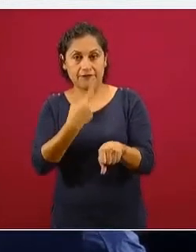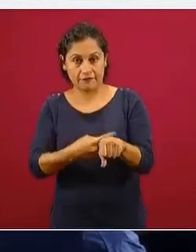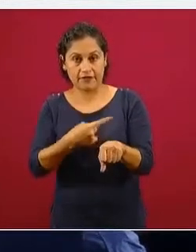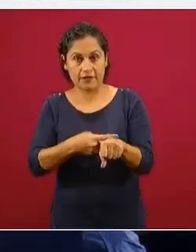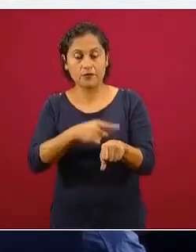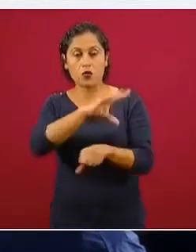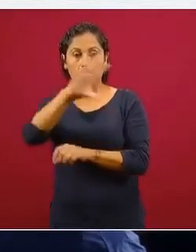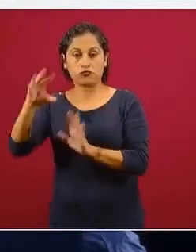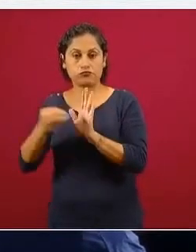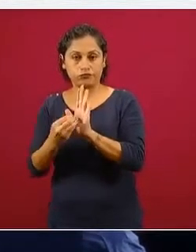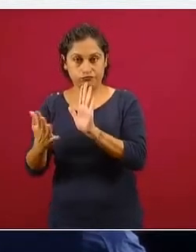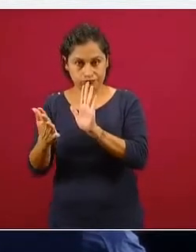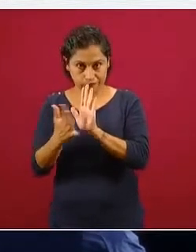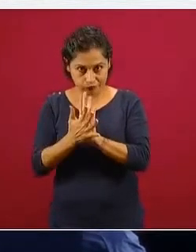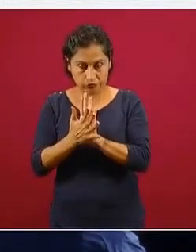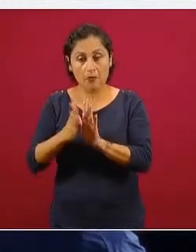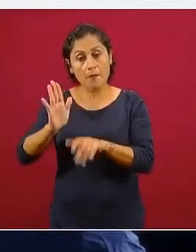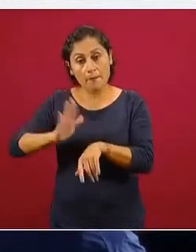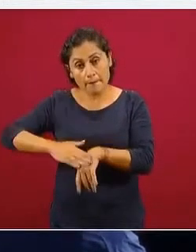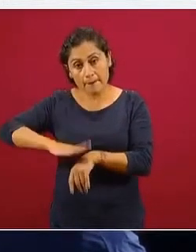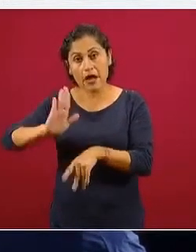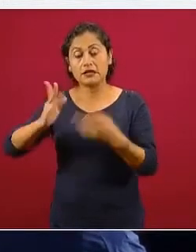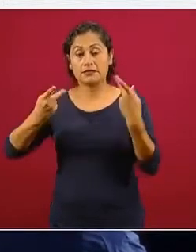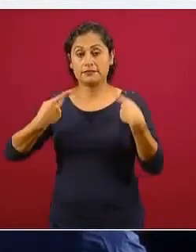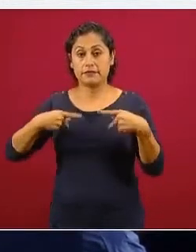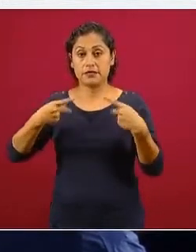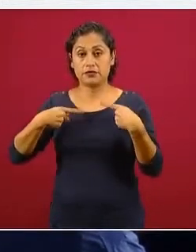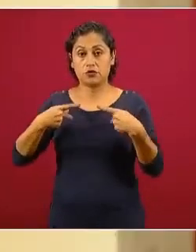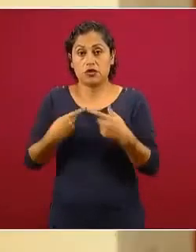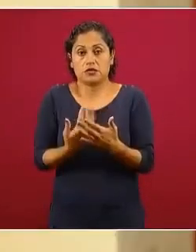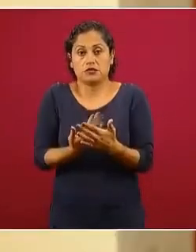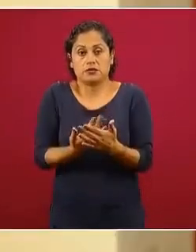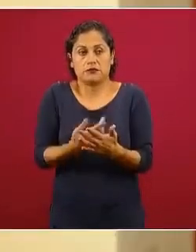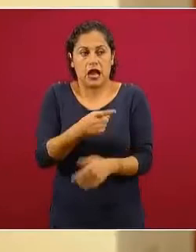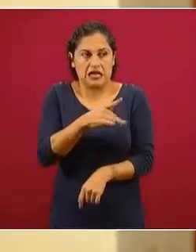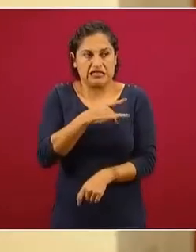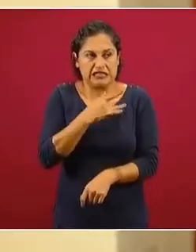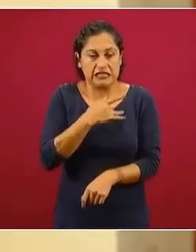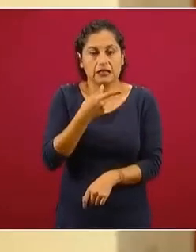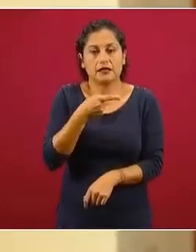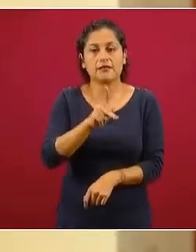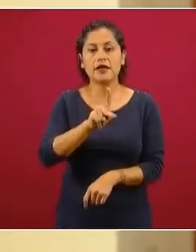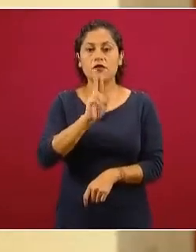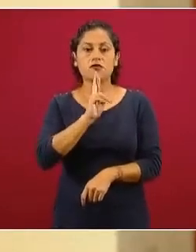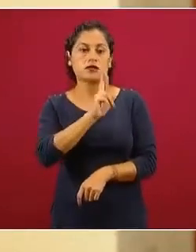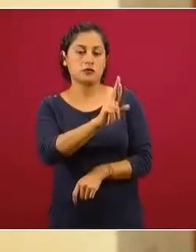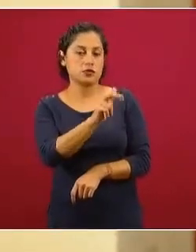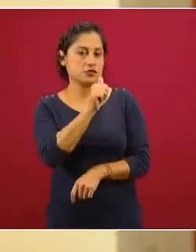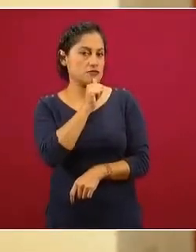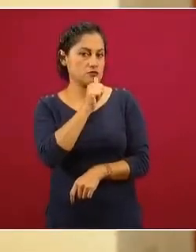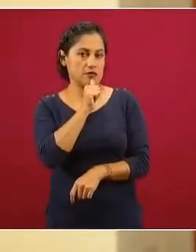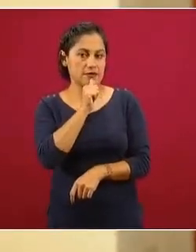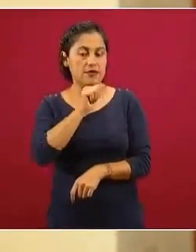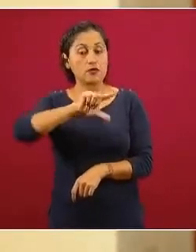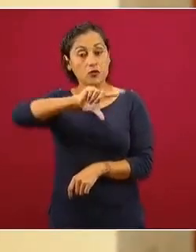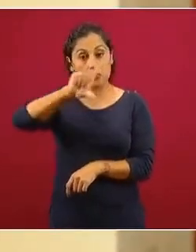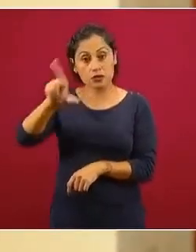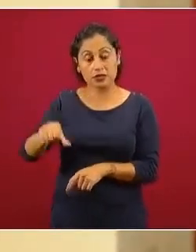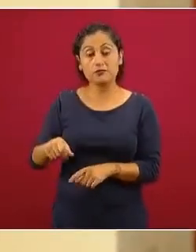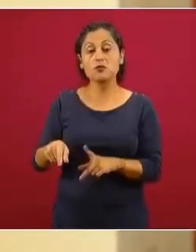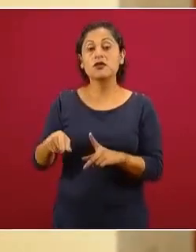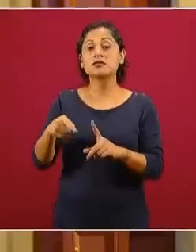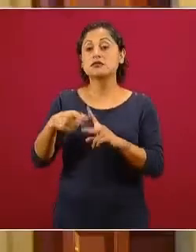le sumamos los casos que tienen todavía la prueba pendiente de un resultado, multiplicada por el porcentaje